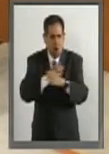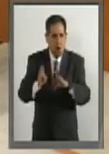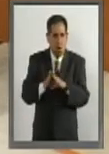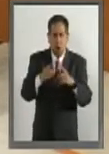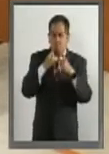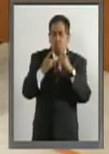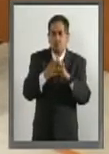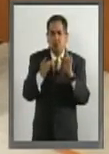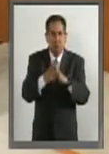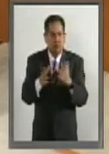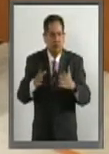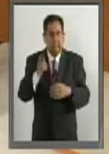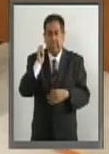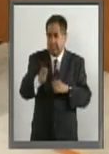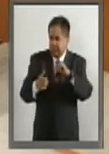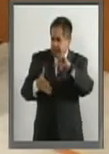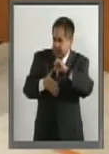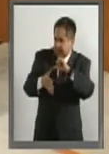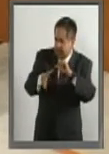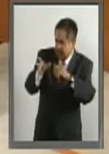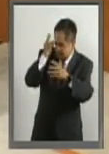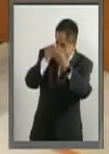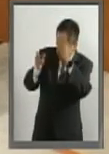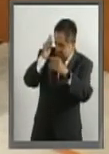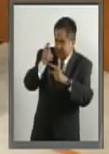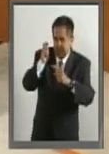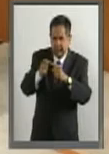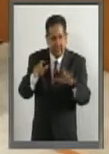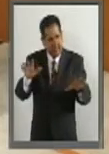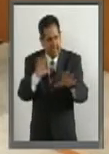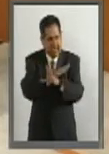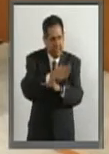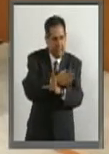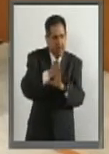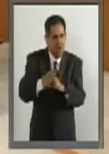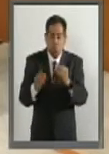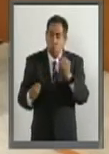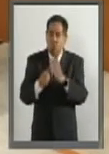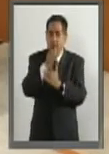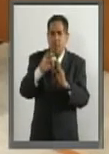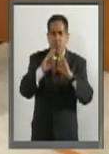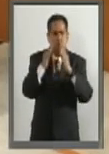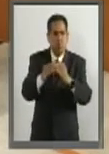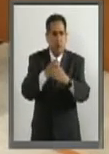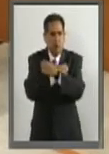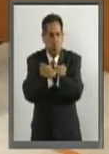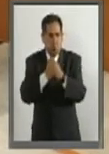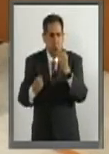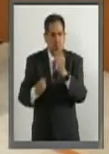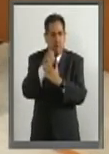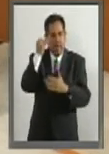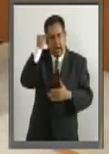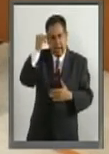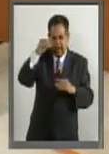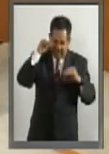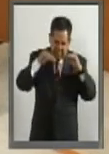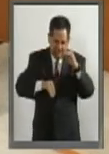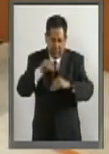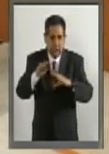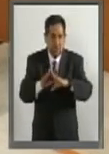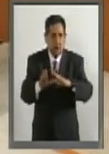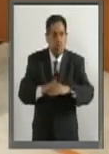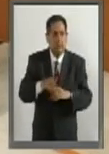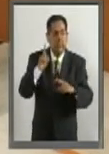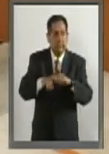las experiencias latinoamericanas de los últimos años y redefinir nuestro modelo educativo con nuevos criterios y estándares,